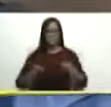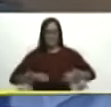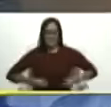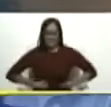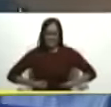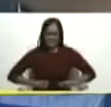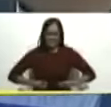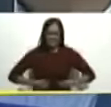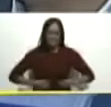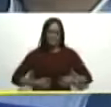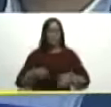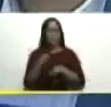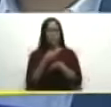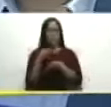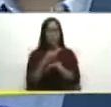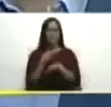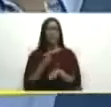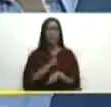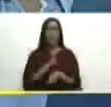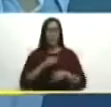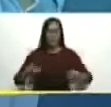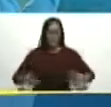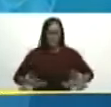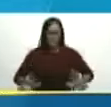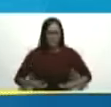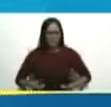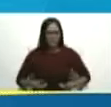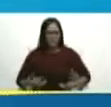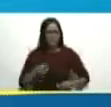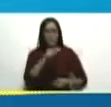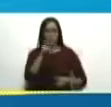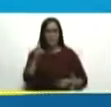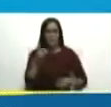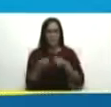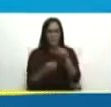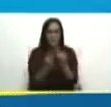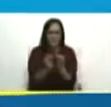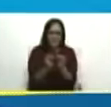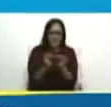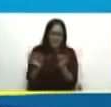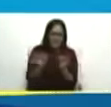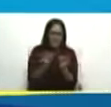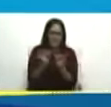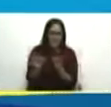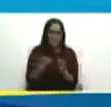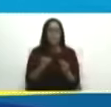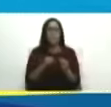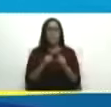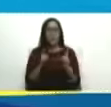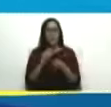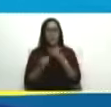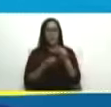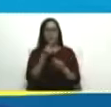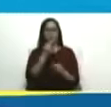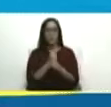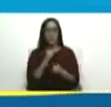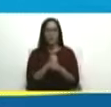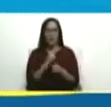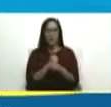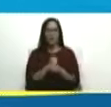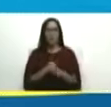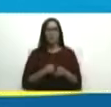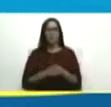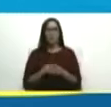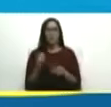del Estado, de las propias vísceras, ustedes la hacían rendir, no sé cómo, pero hacían milagros, porque los milagros los hicieron